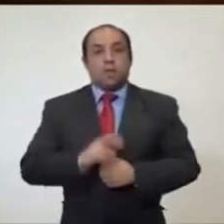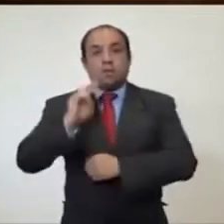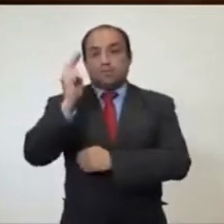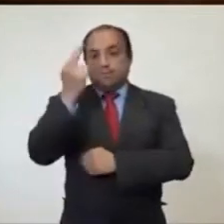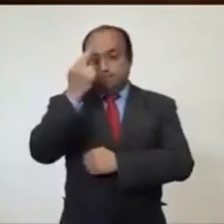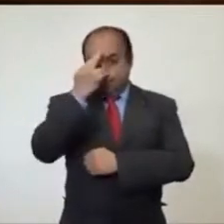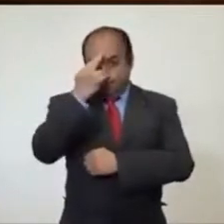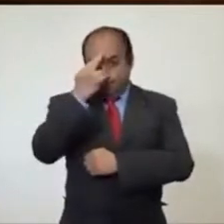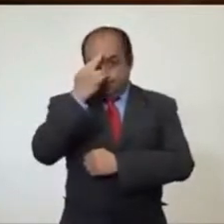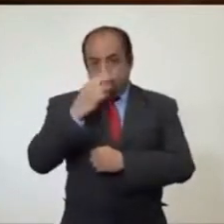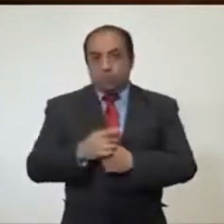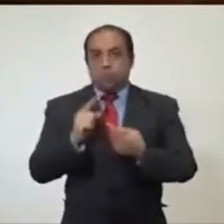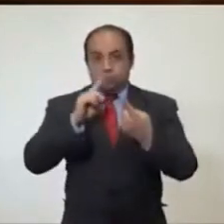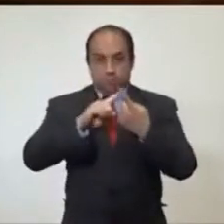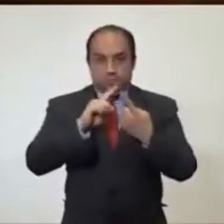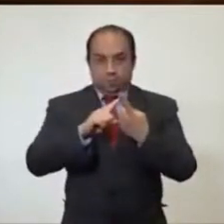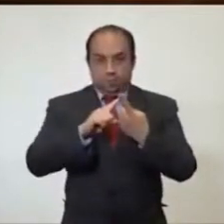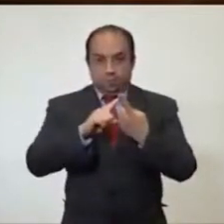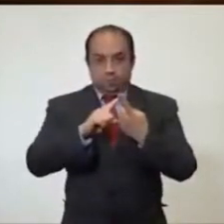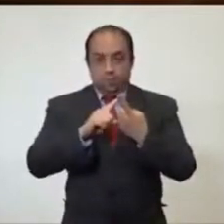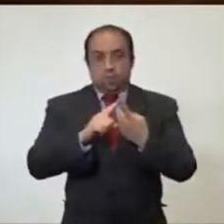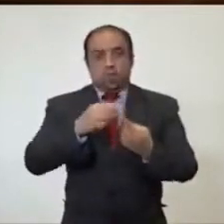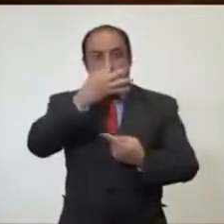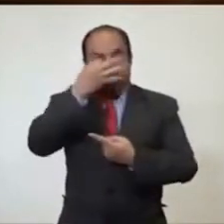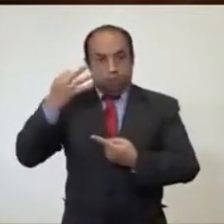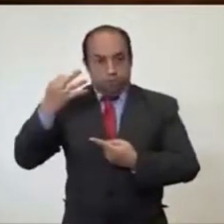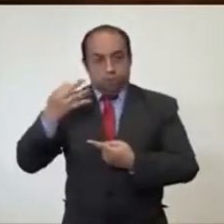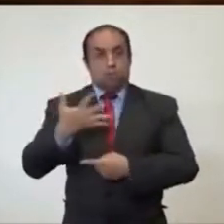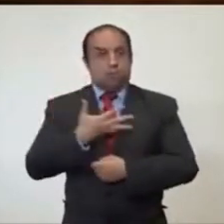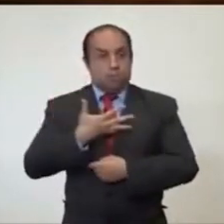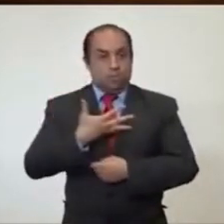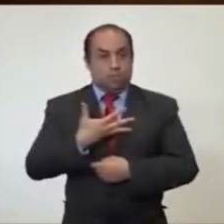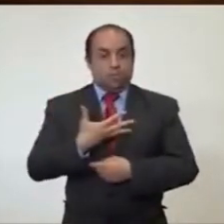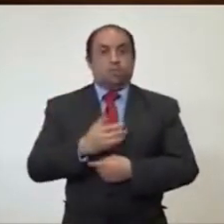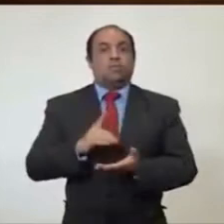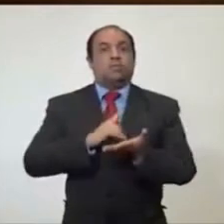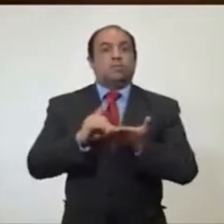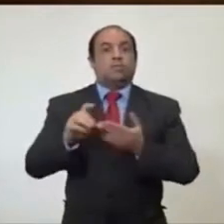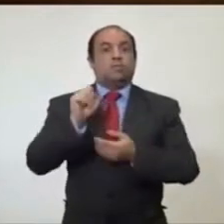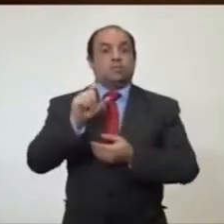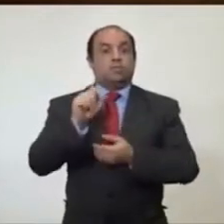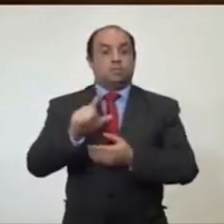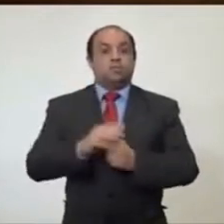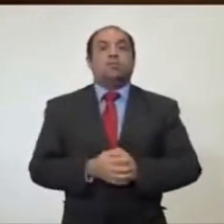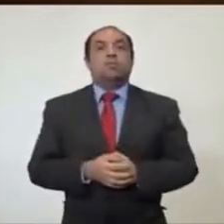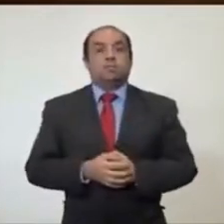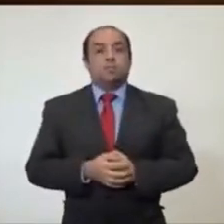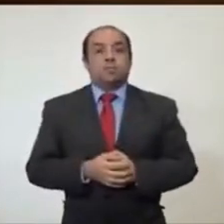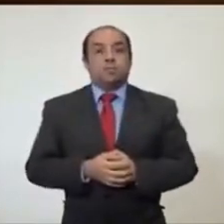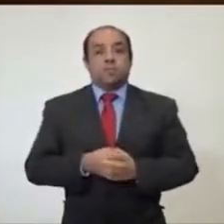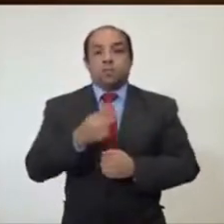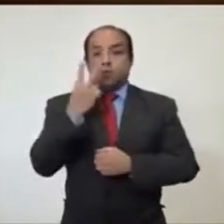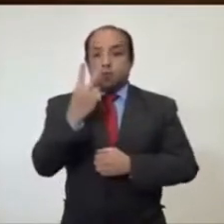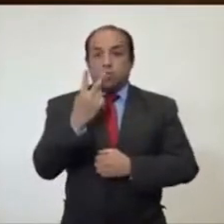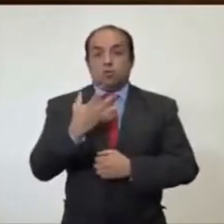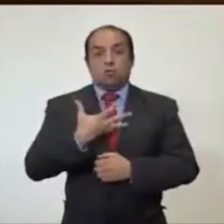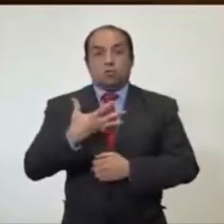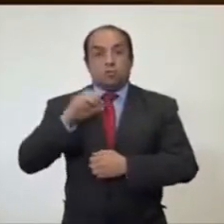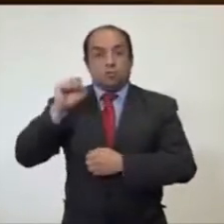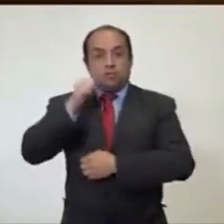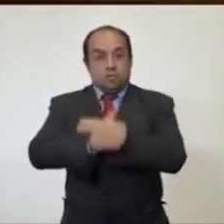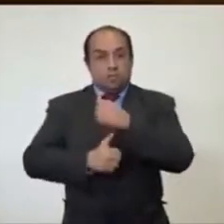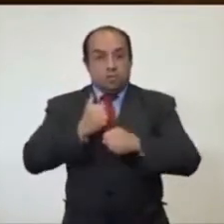les recuerdo uno deben llevar identificación con domicilio y dos tener